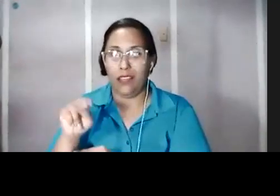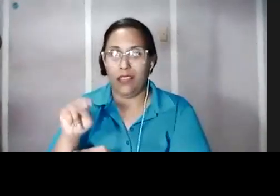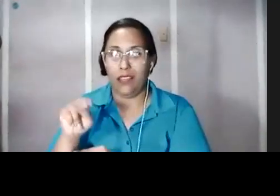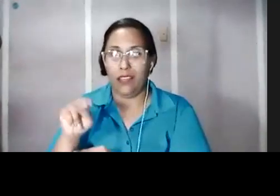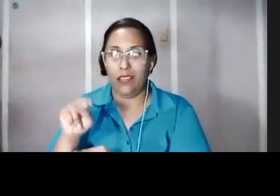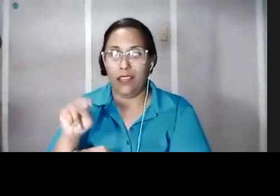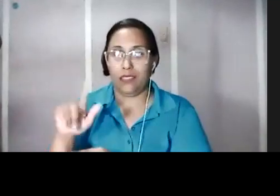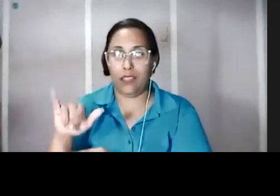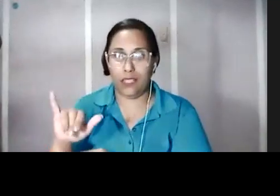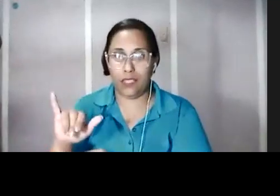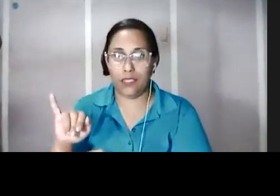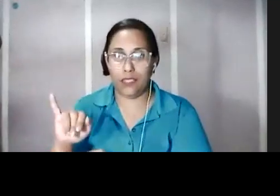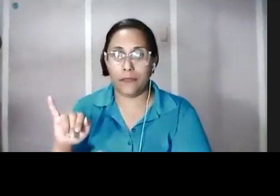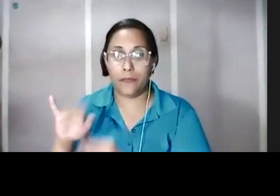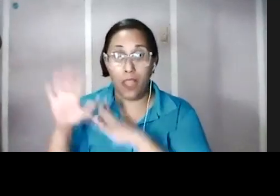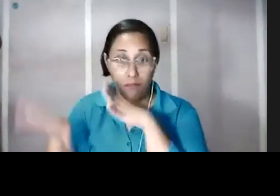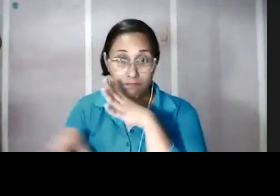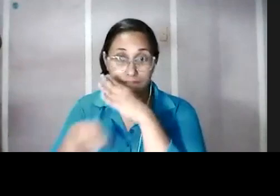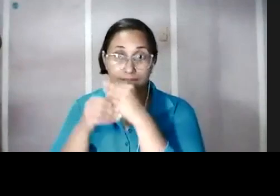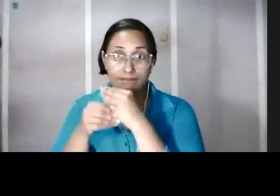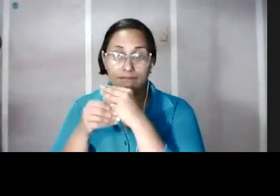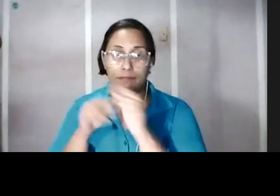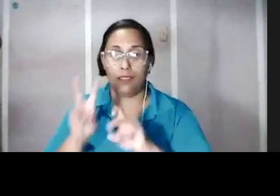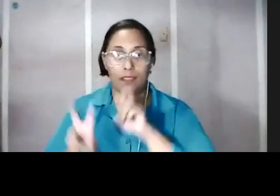añade que el carnaval,